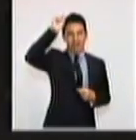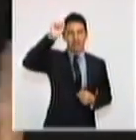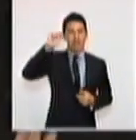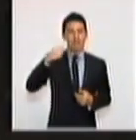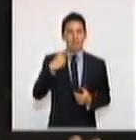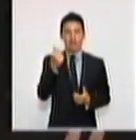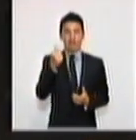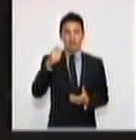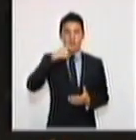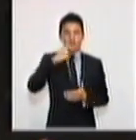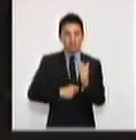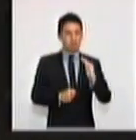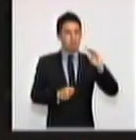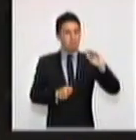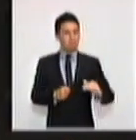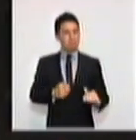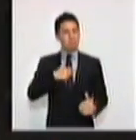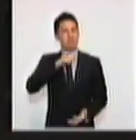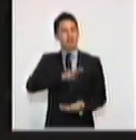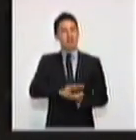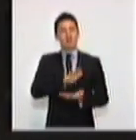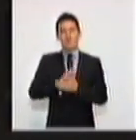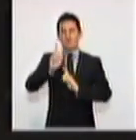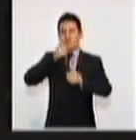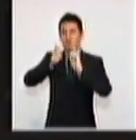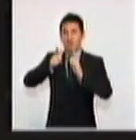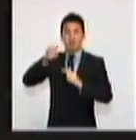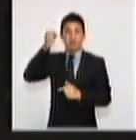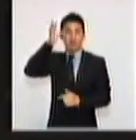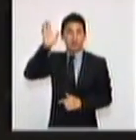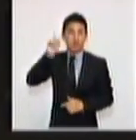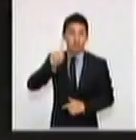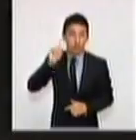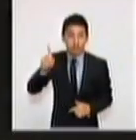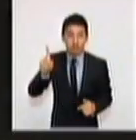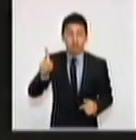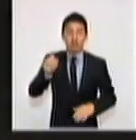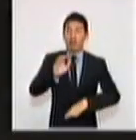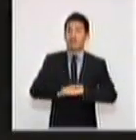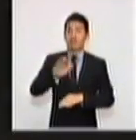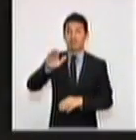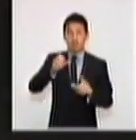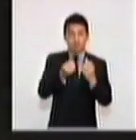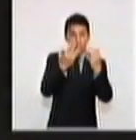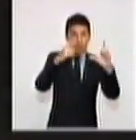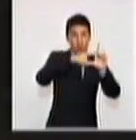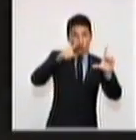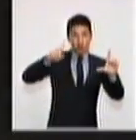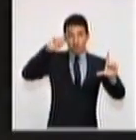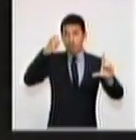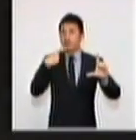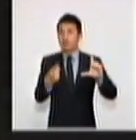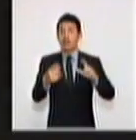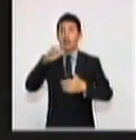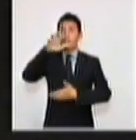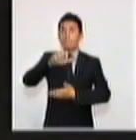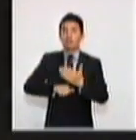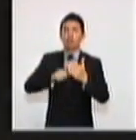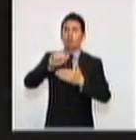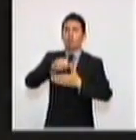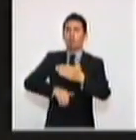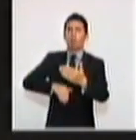realmente desproporcionado lo que lograron. Las cifras del gobierno dicen que se les rebajan los